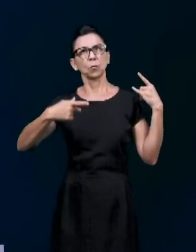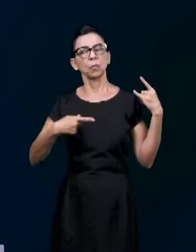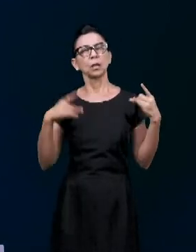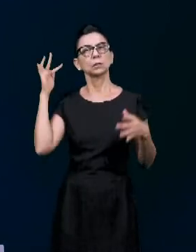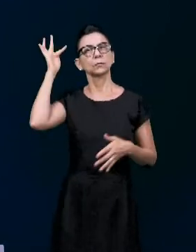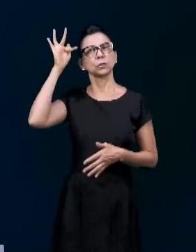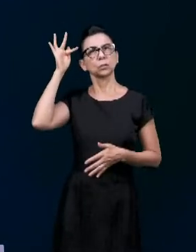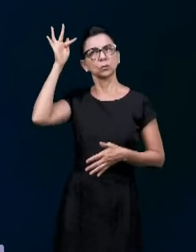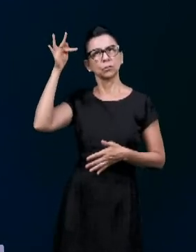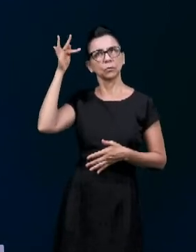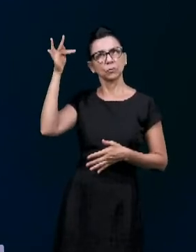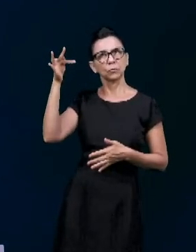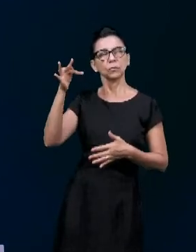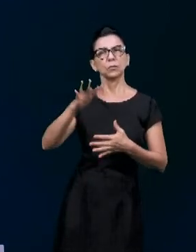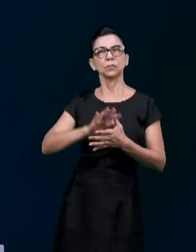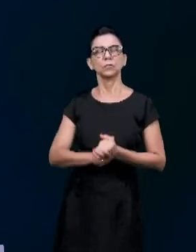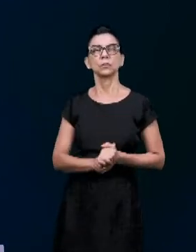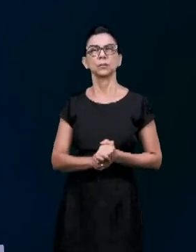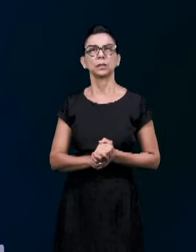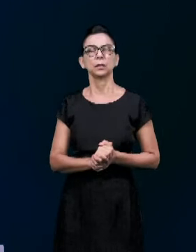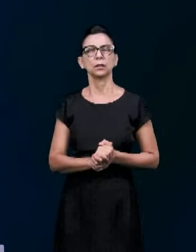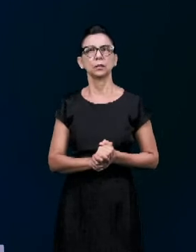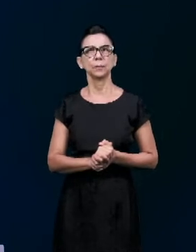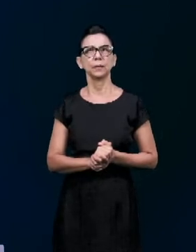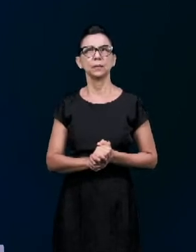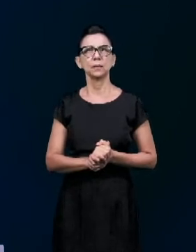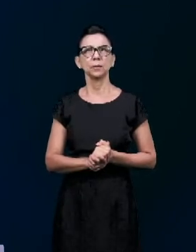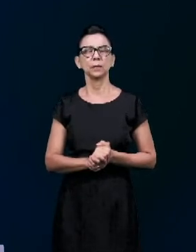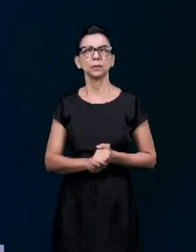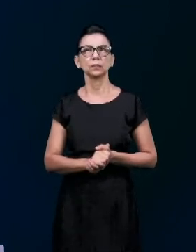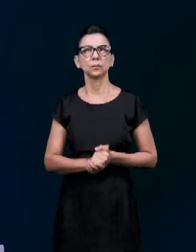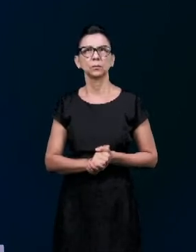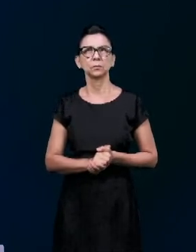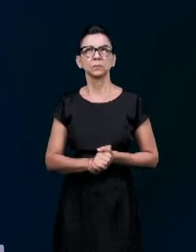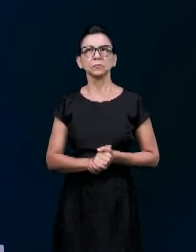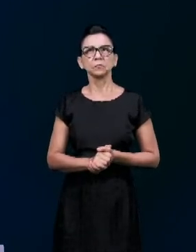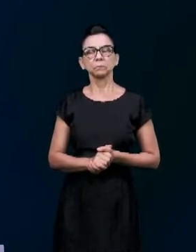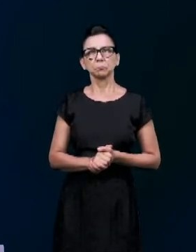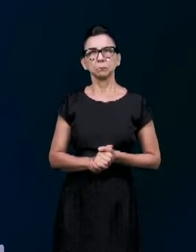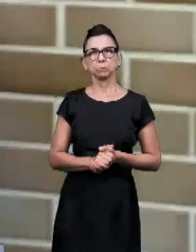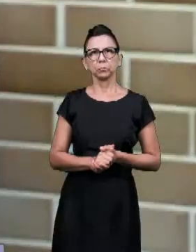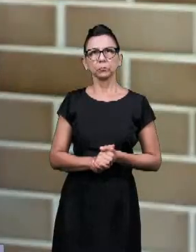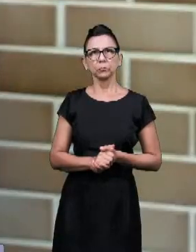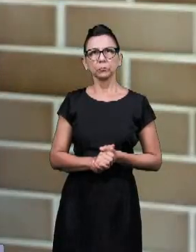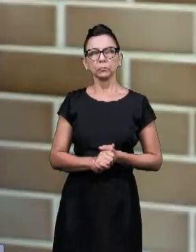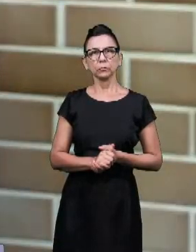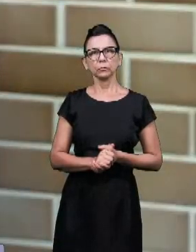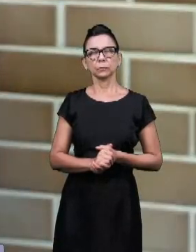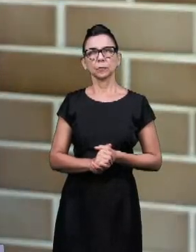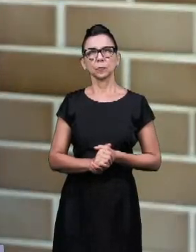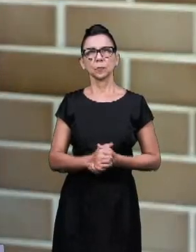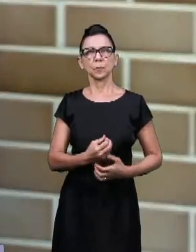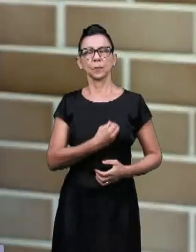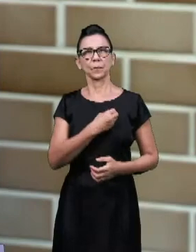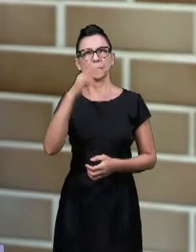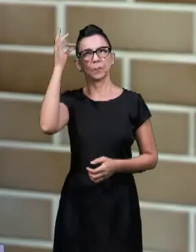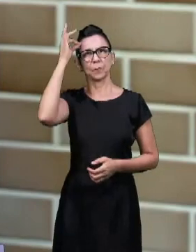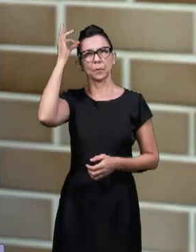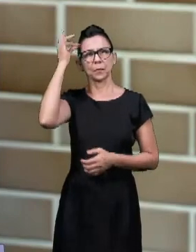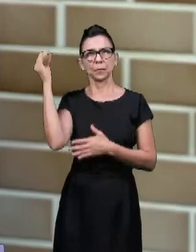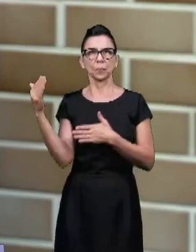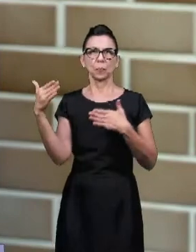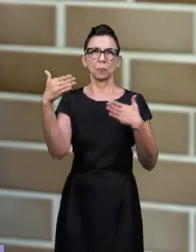religiones paganas, las religiones de este mundo, las religiones humanas com lo espiritual. Felipe, quantas coisas a